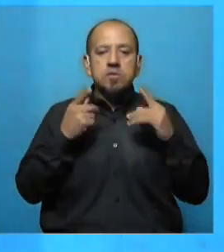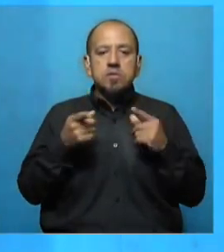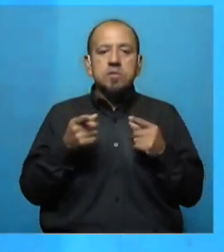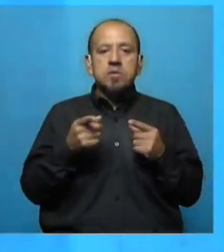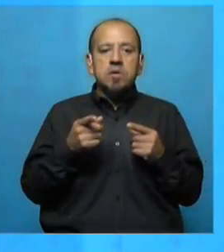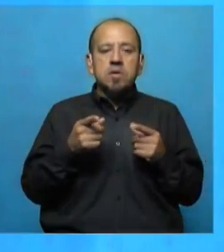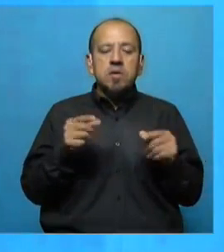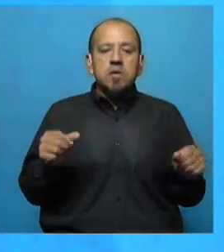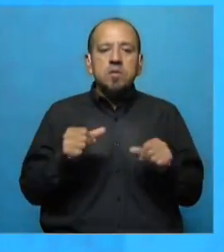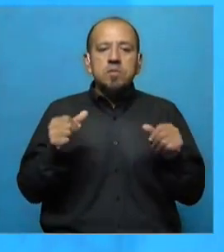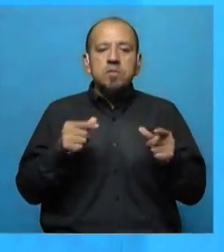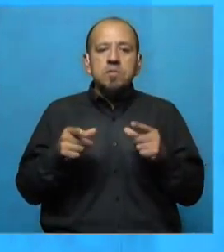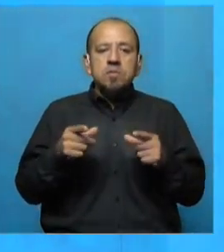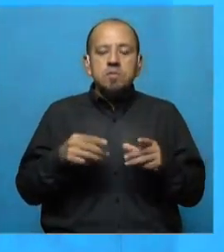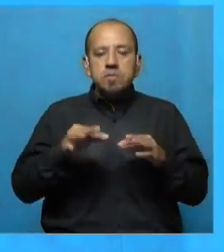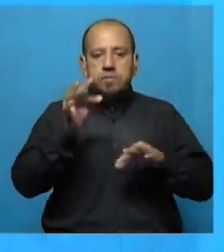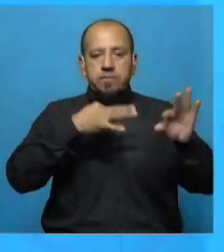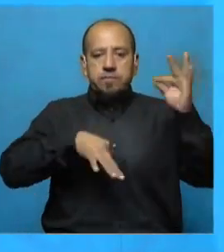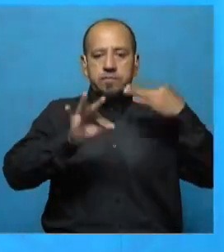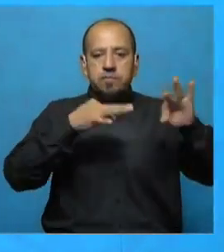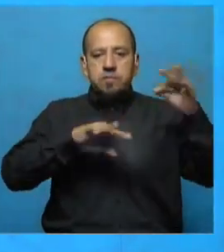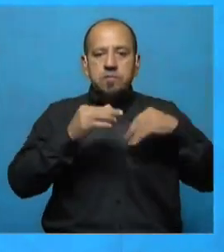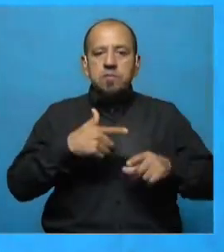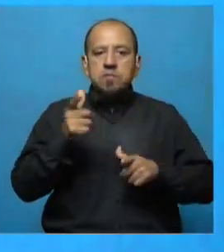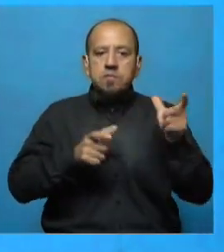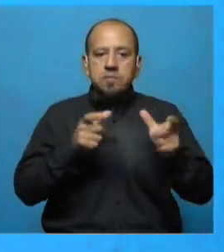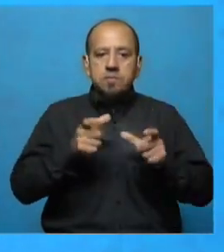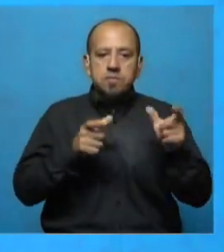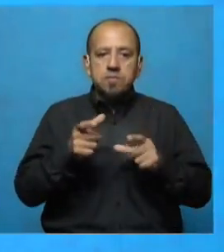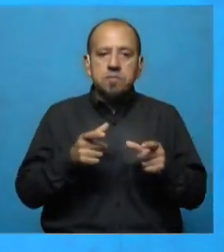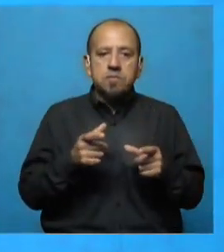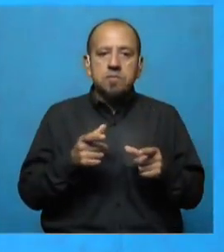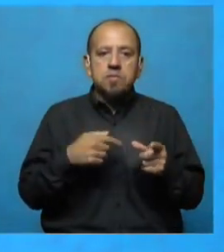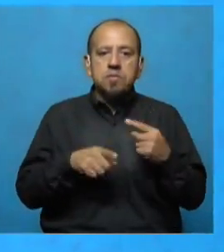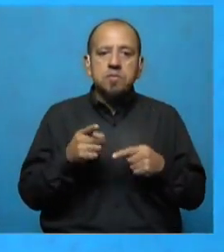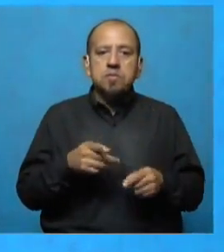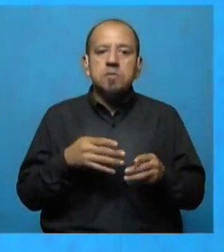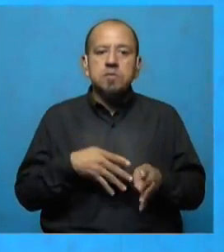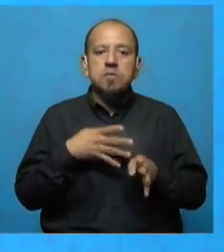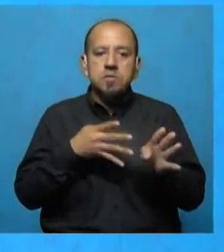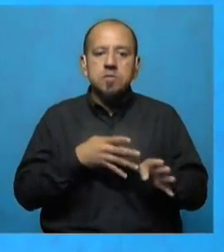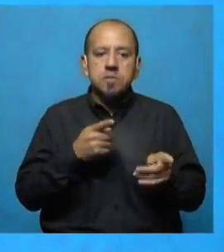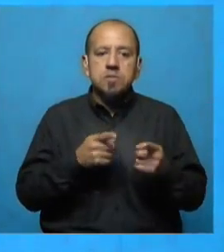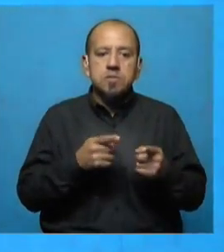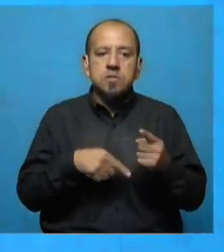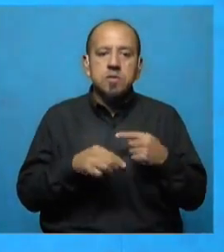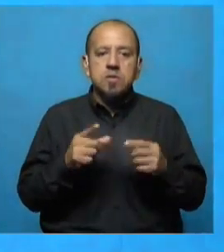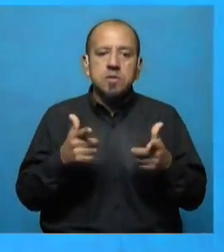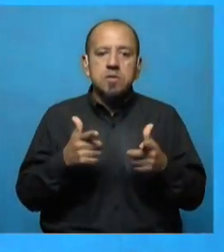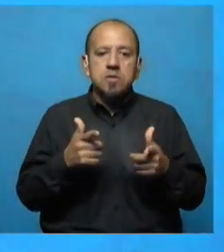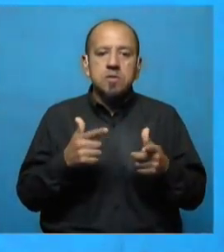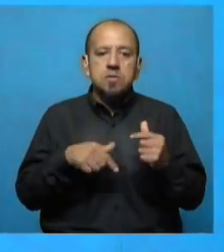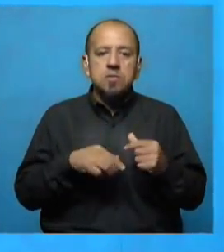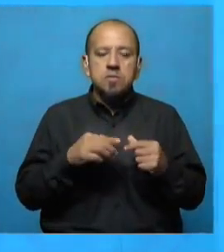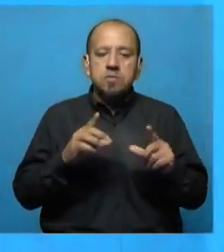y hacer un programa en vivo en un teatro con público era un es un desafío precioso Este no hay muchos antecedentes